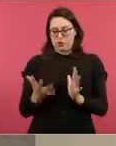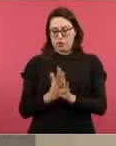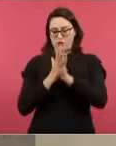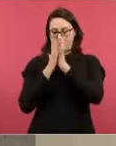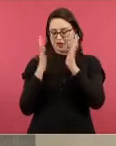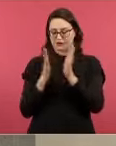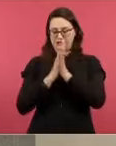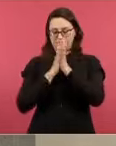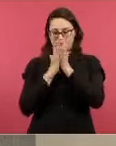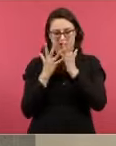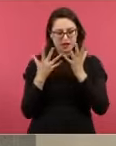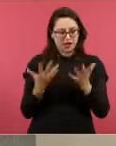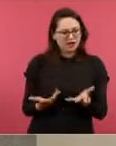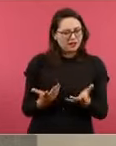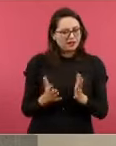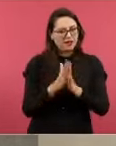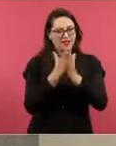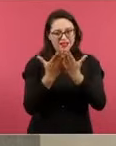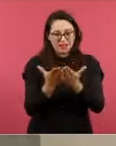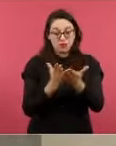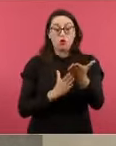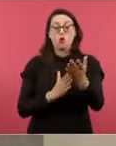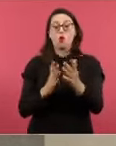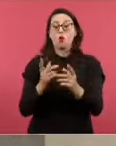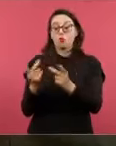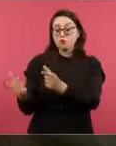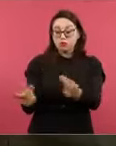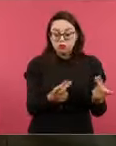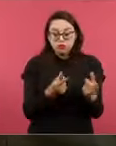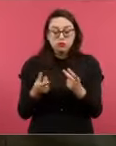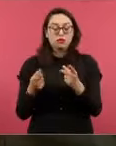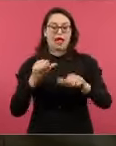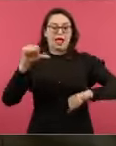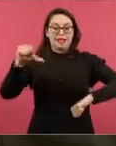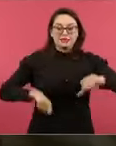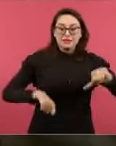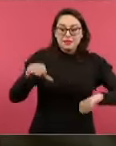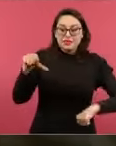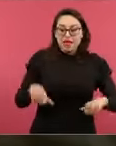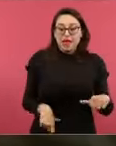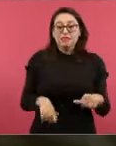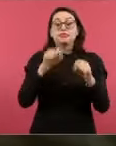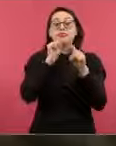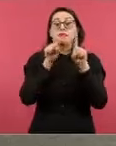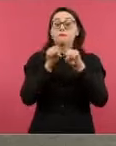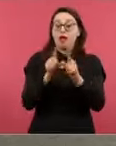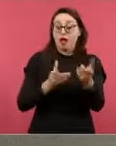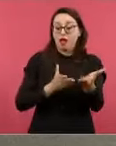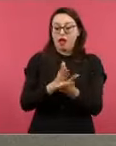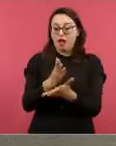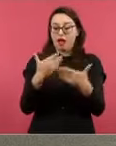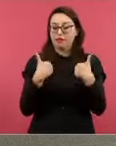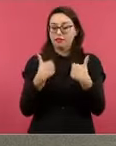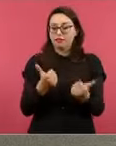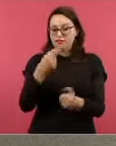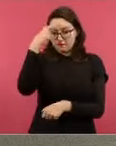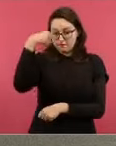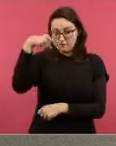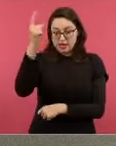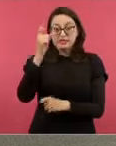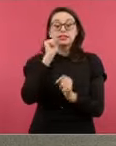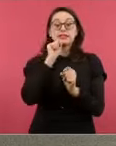texto didáctico, un texto accesible y para las familias sobre todo. O sea, es un libro que entra a formar parte de la